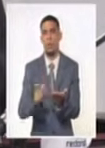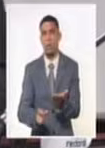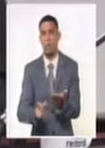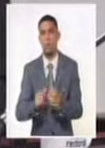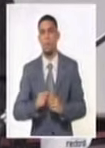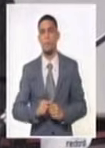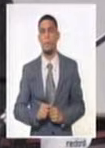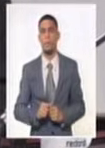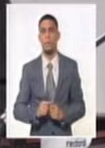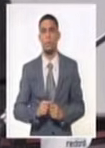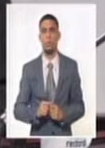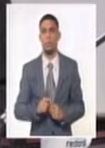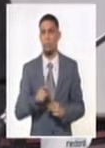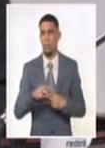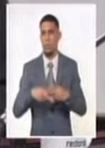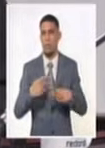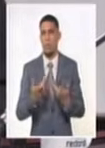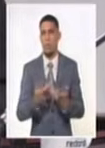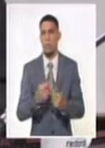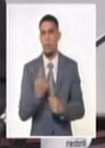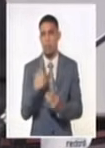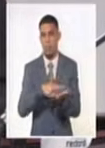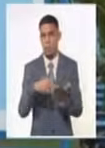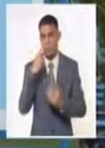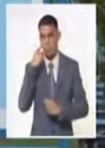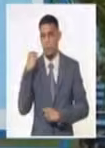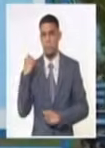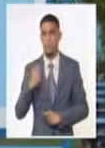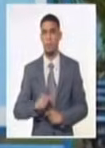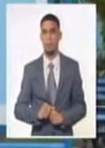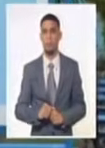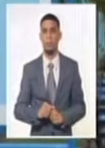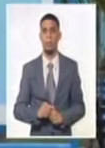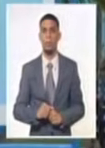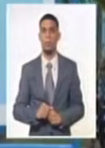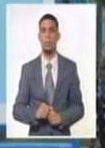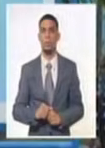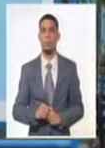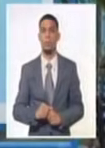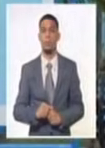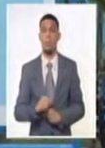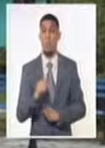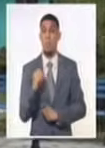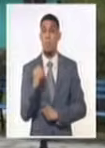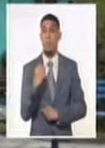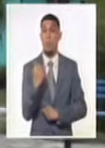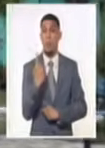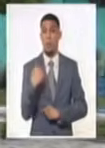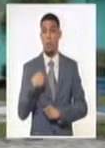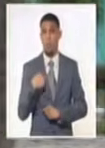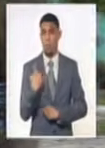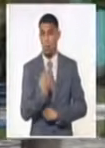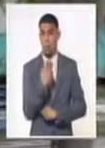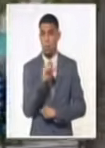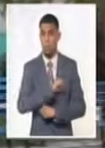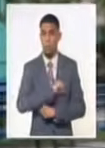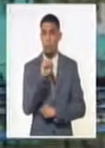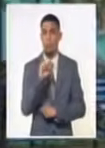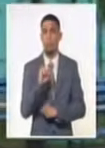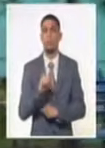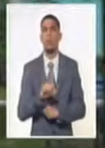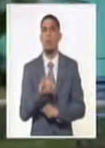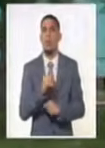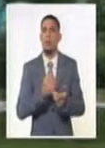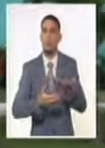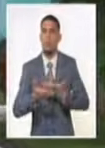espirituana. ¿Qué ha pasado en estas semanas? Yo diría que lo primero que logramos y pudimos hacer fue un intercambio